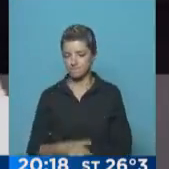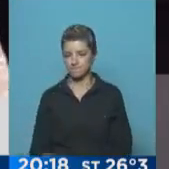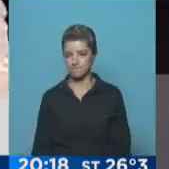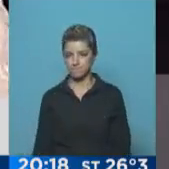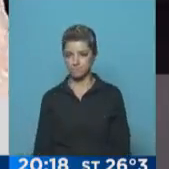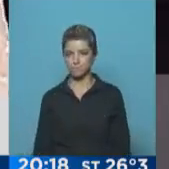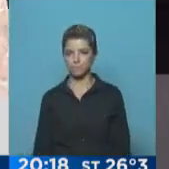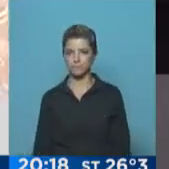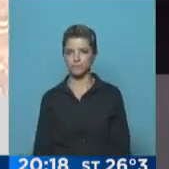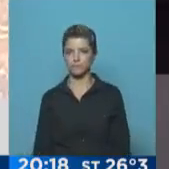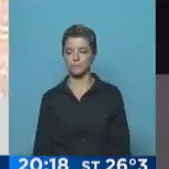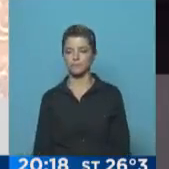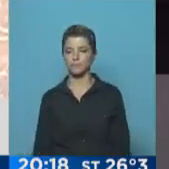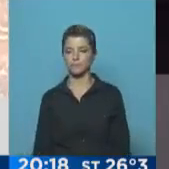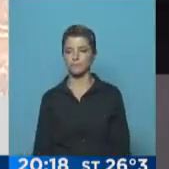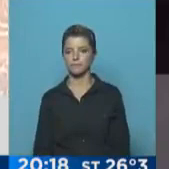Y la verdad que